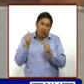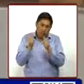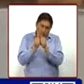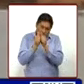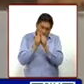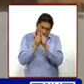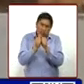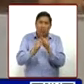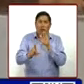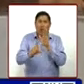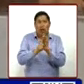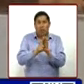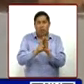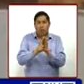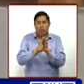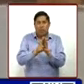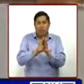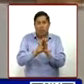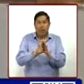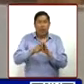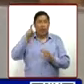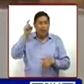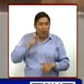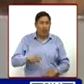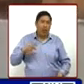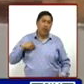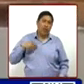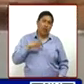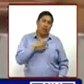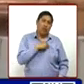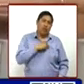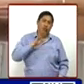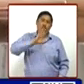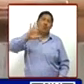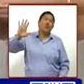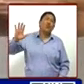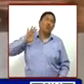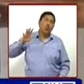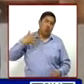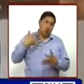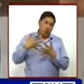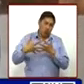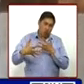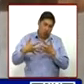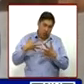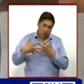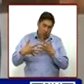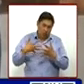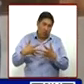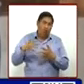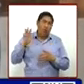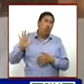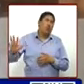ley. Necesitamos transparencia, necesitamos